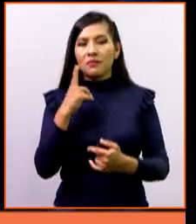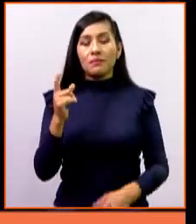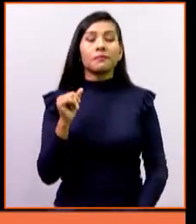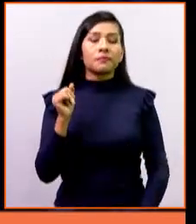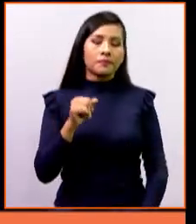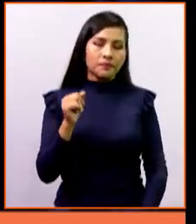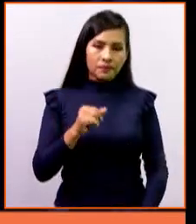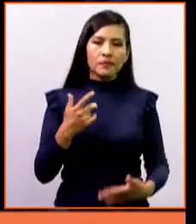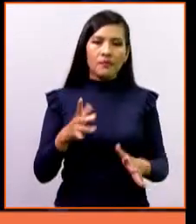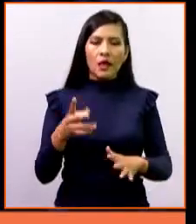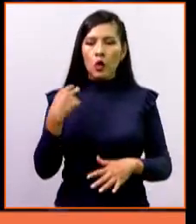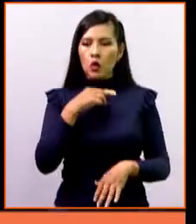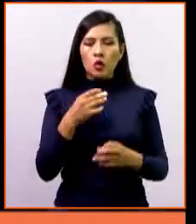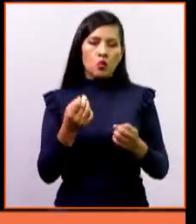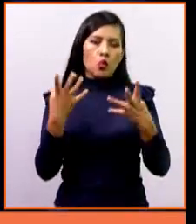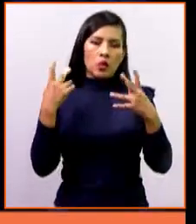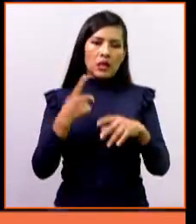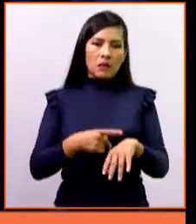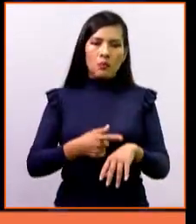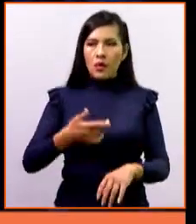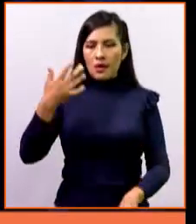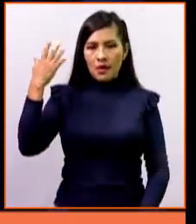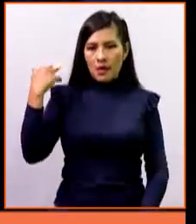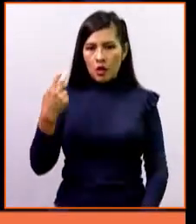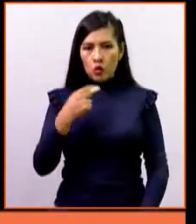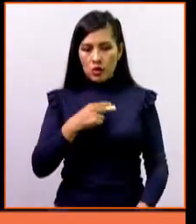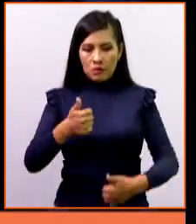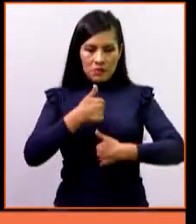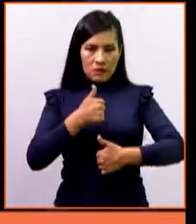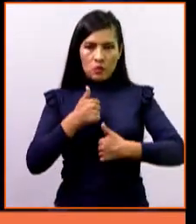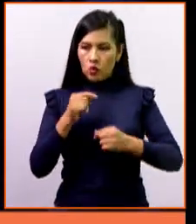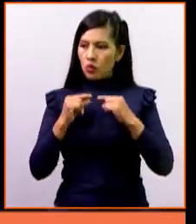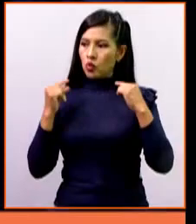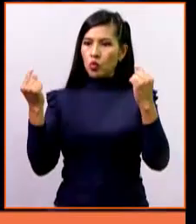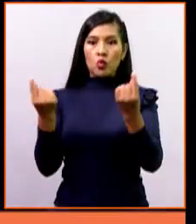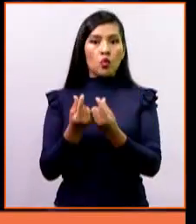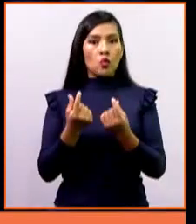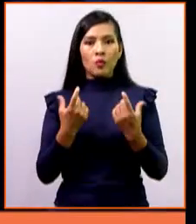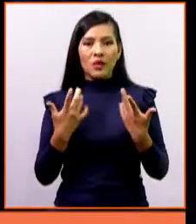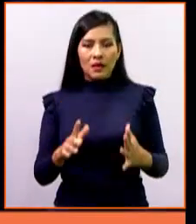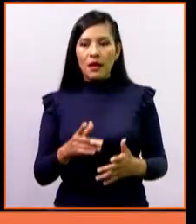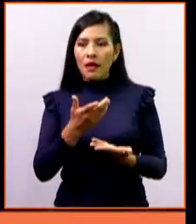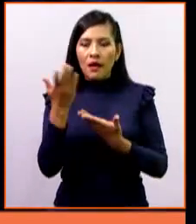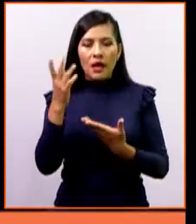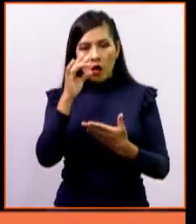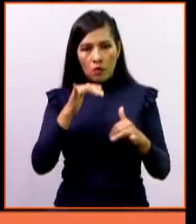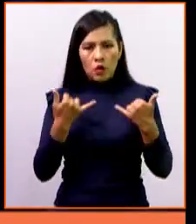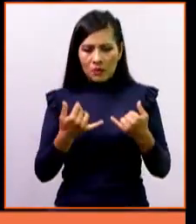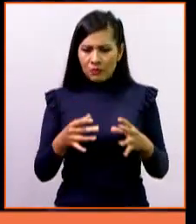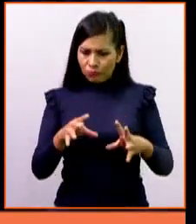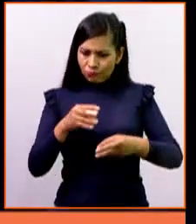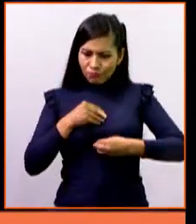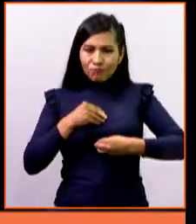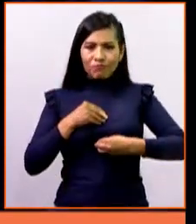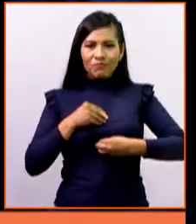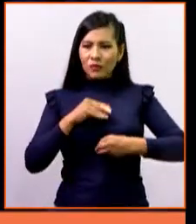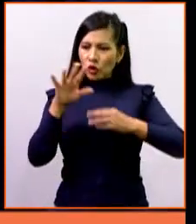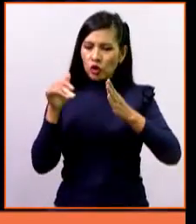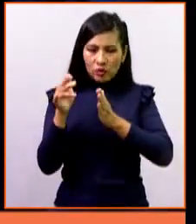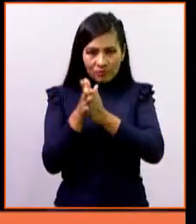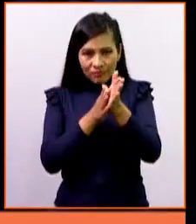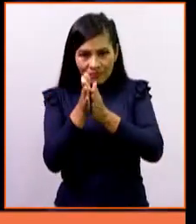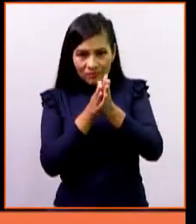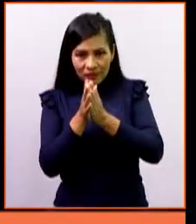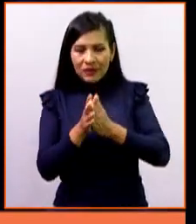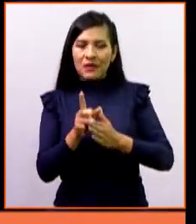David, hace mucho, pues nuestro cuerpo humano que tenemos, que son chicos que realmente se ponen la camiseta, y creo que por eso la